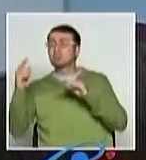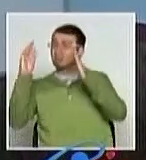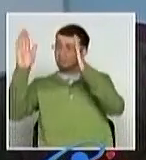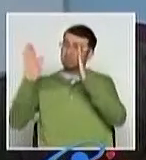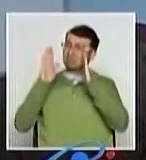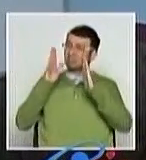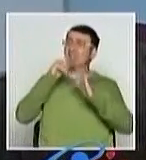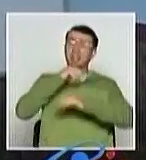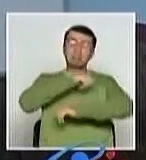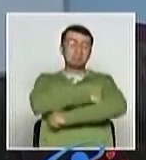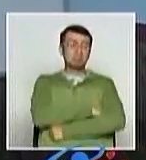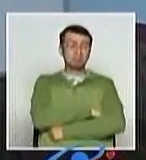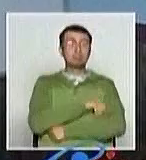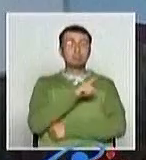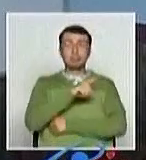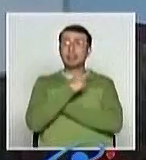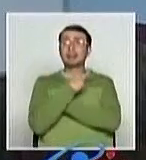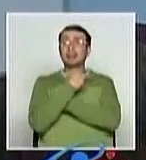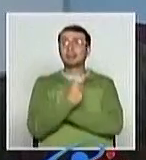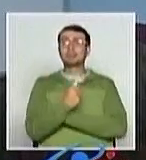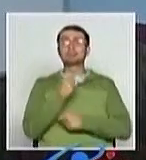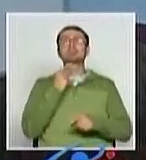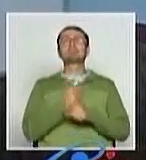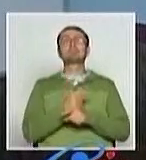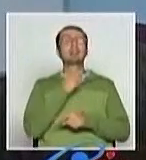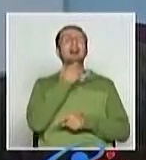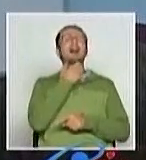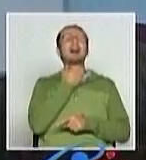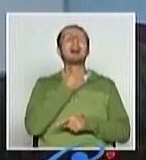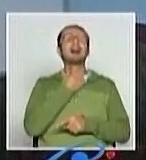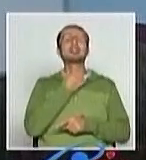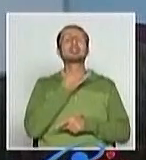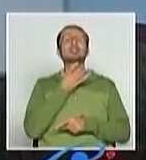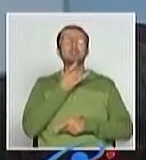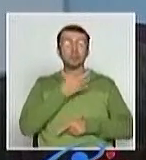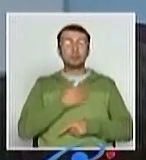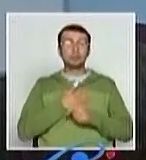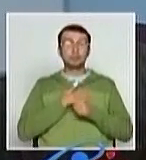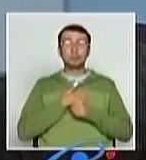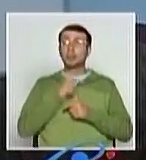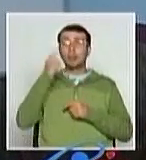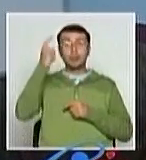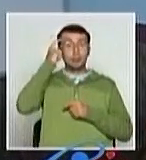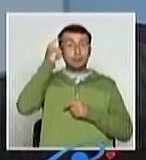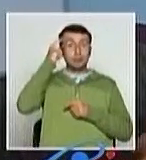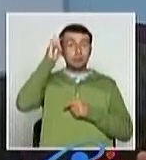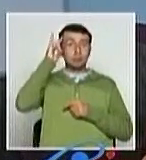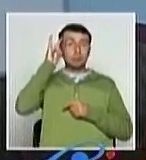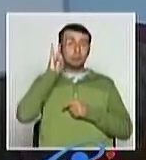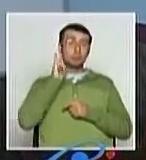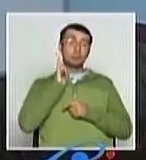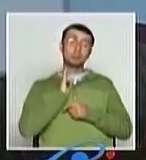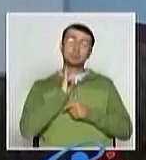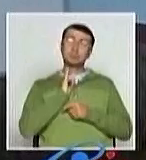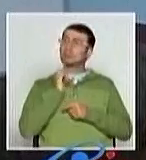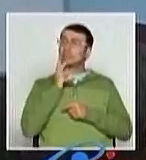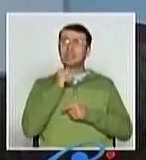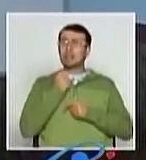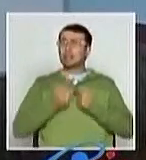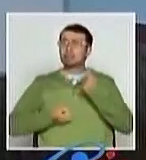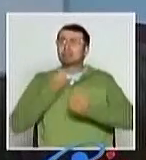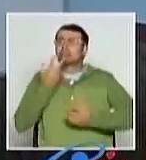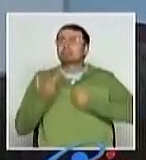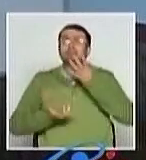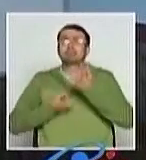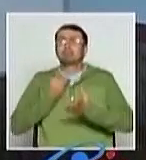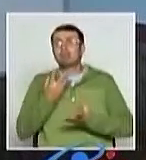quiero hablar que es del amor por un sueño frustrado Por tal motivo el inconsciente generó tanta presión que volvió